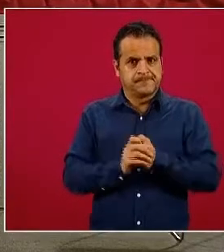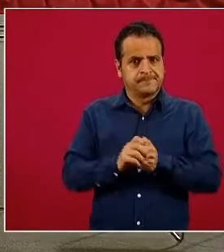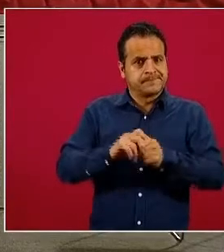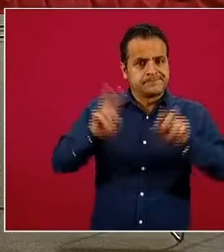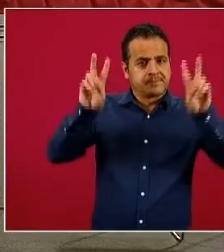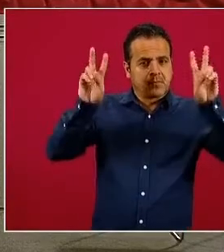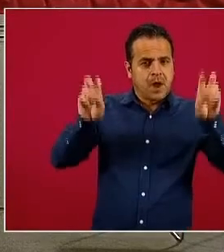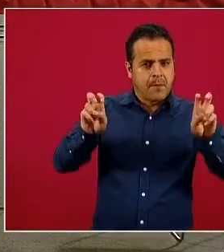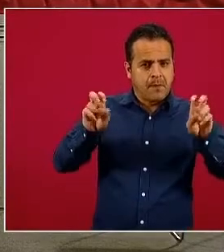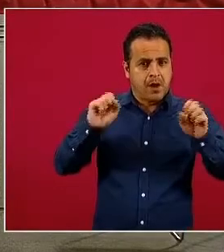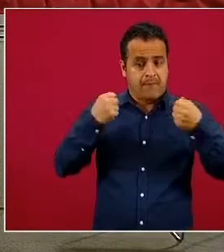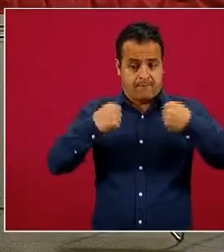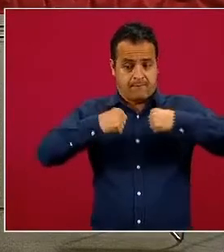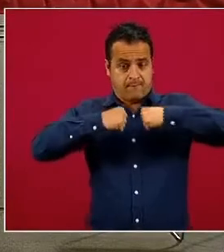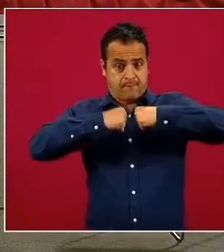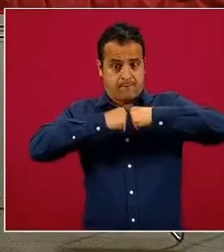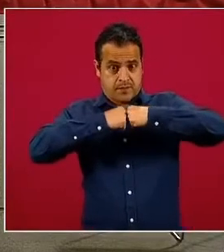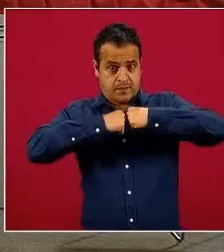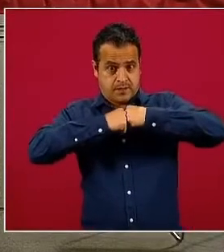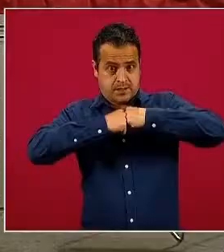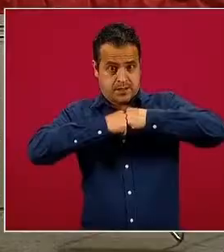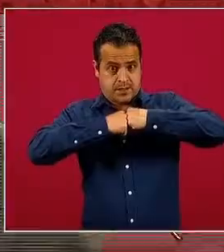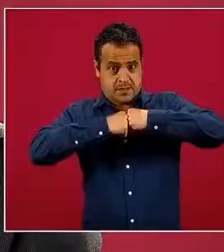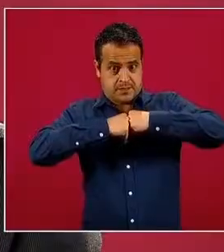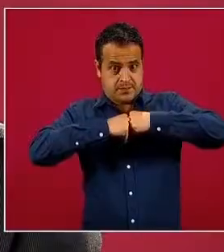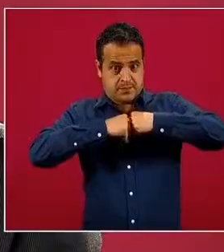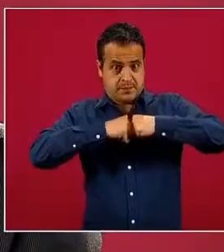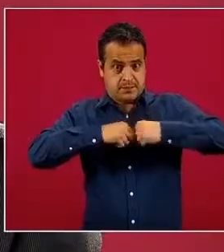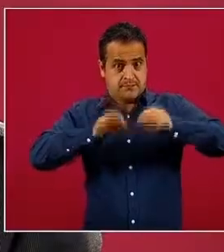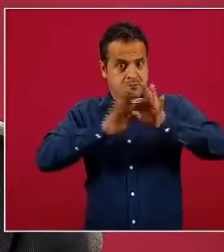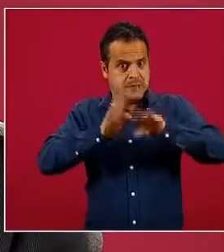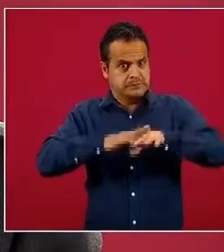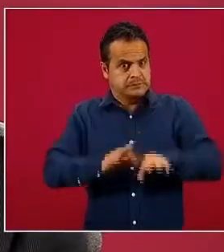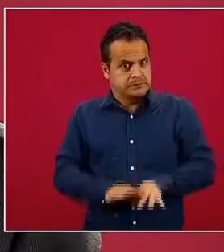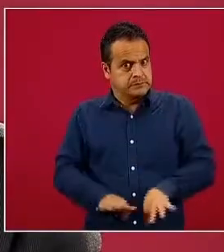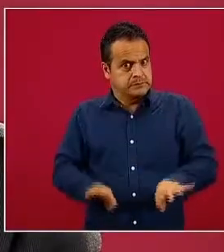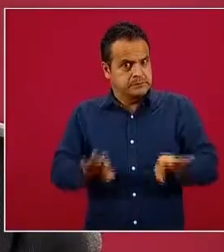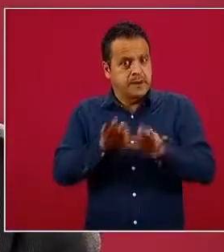las fronteras es cooperación.